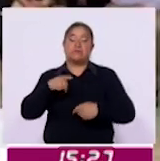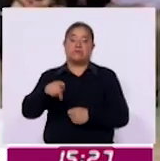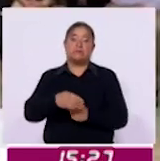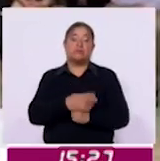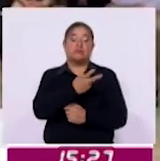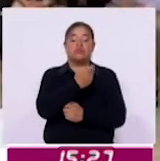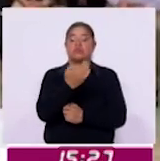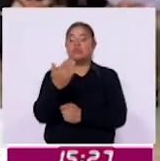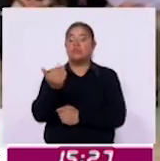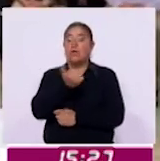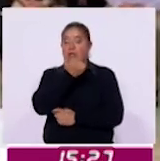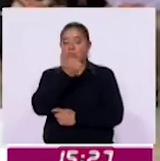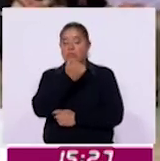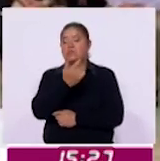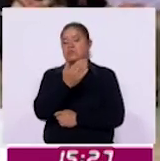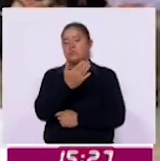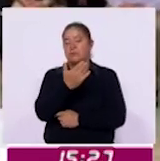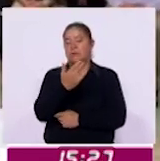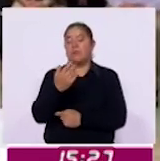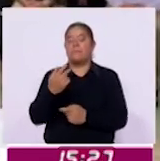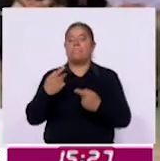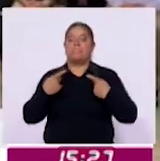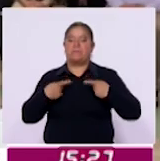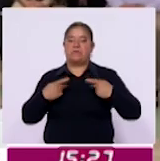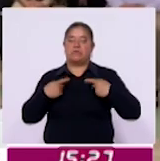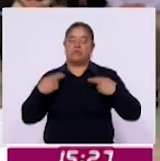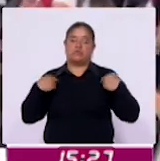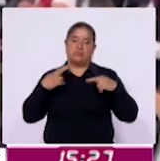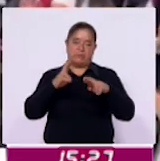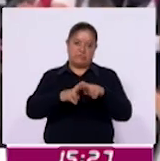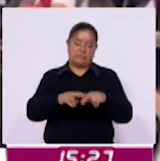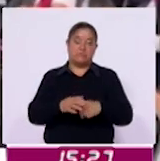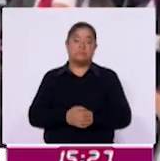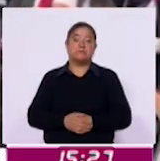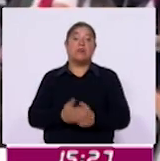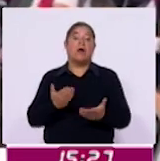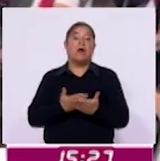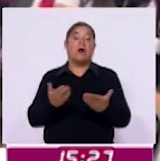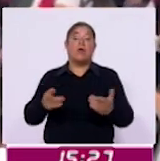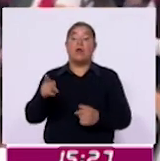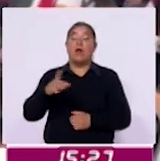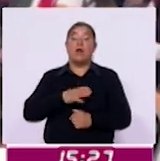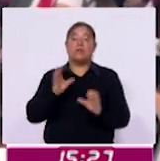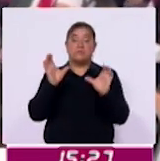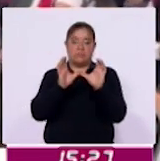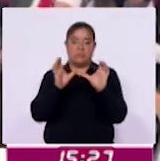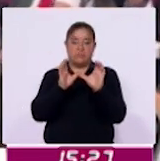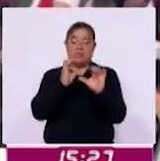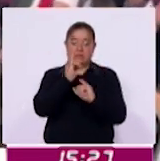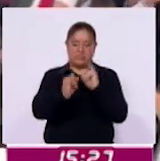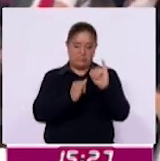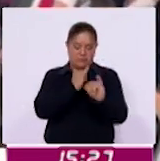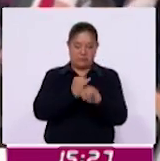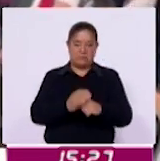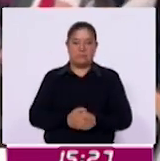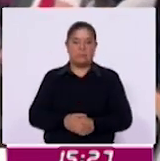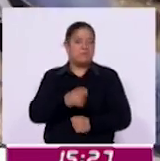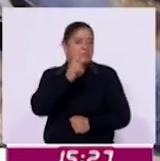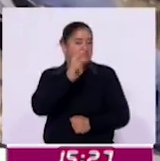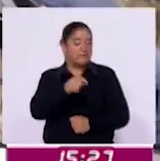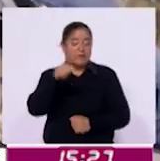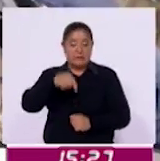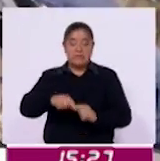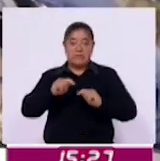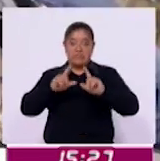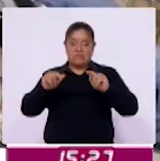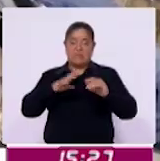cuales 250 son alumnos y 50 docentes, y que ahora cuentan con una certificación internacional. Es decir, que Tlaxcala